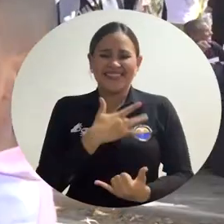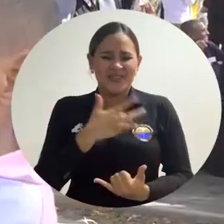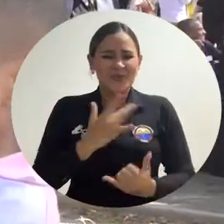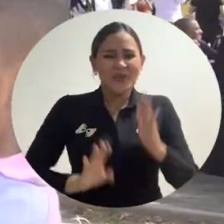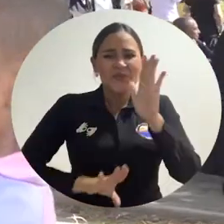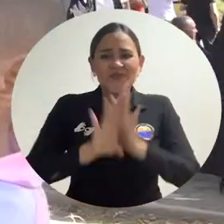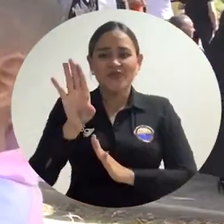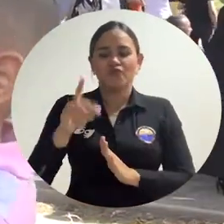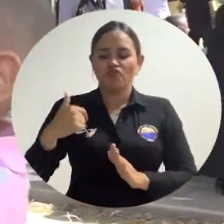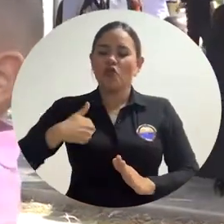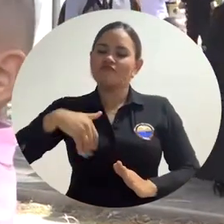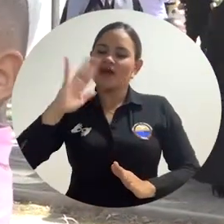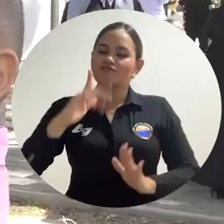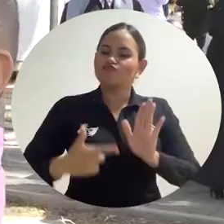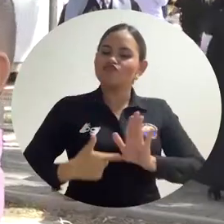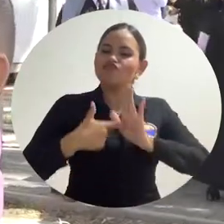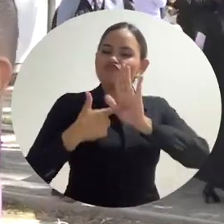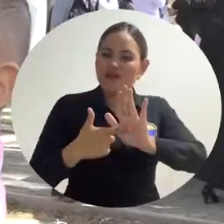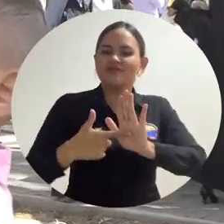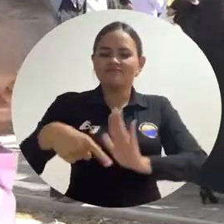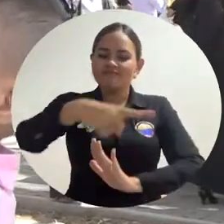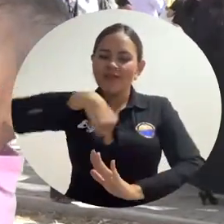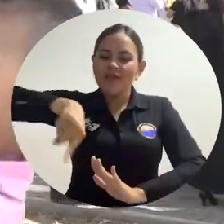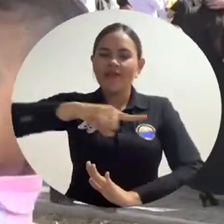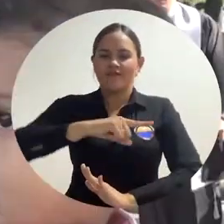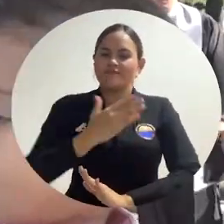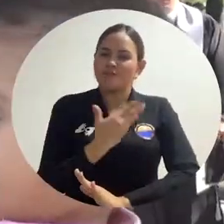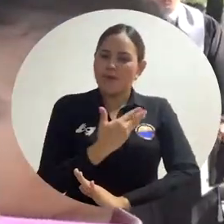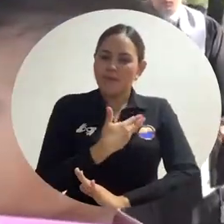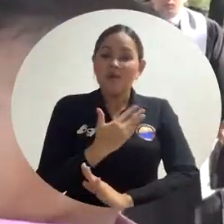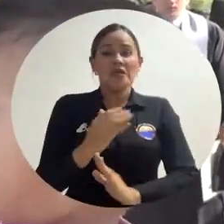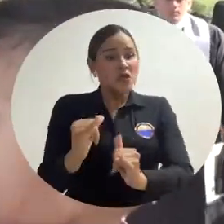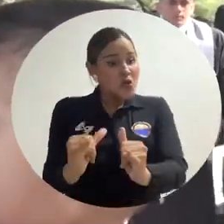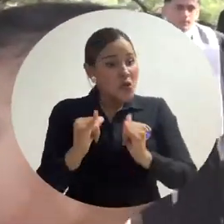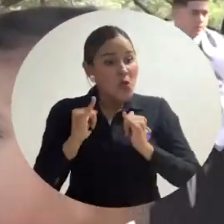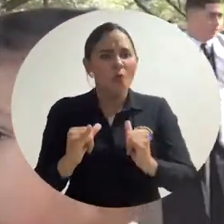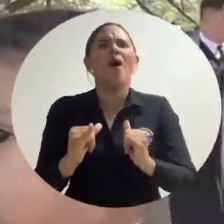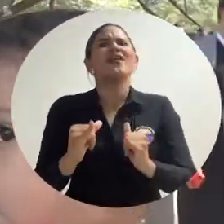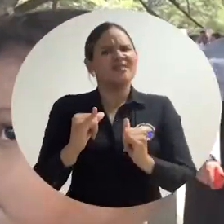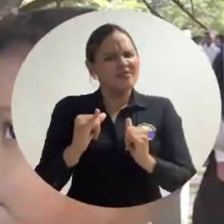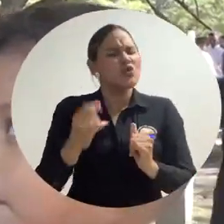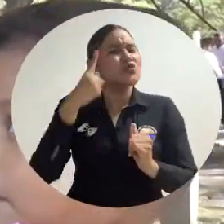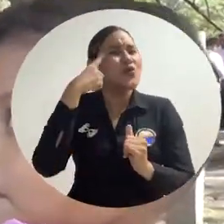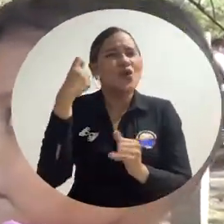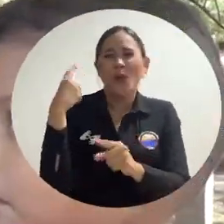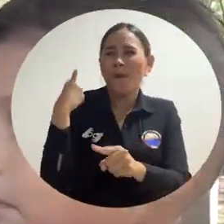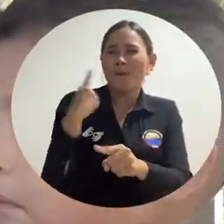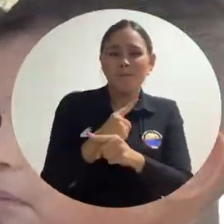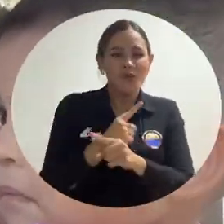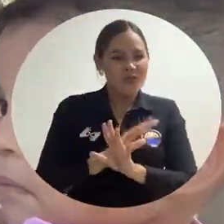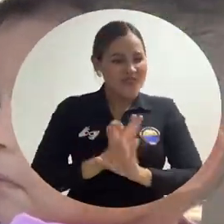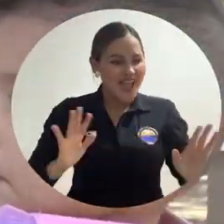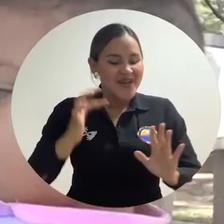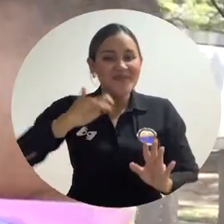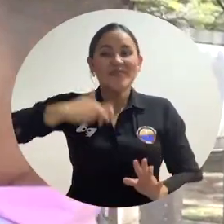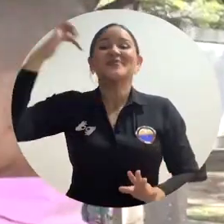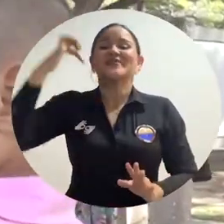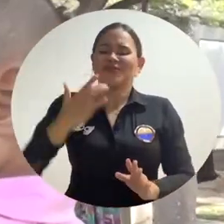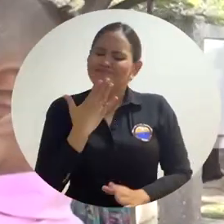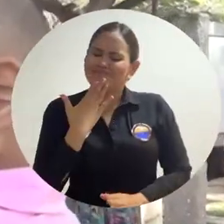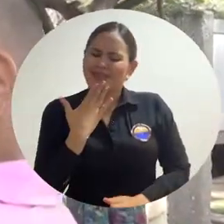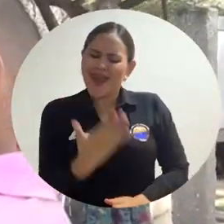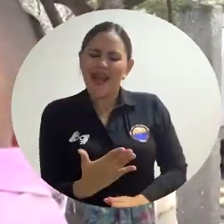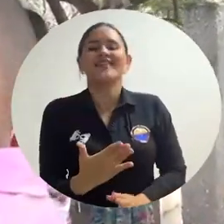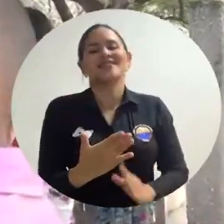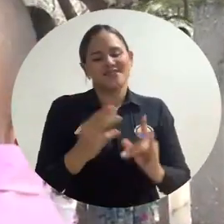Hoy me siento muy exitosa y represento a todas aquellas madres que han logrado también su sueño de ser egresadas de esta alma mater. Doy gracias al